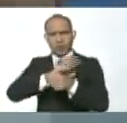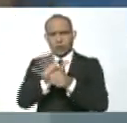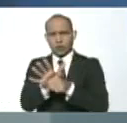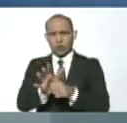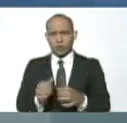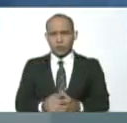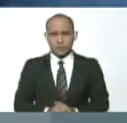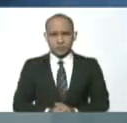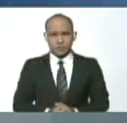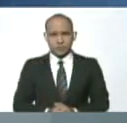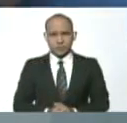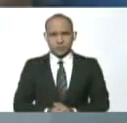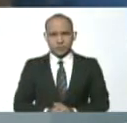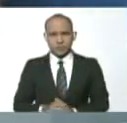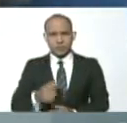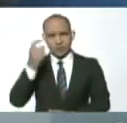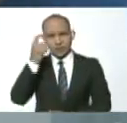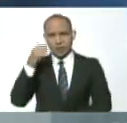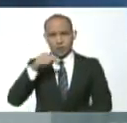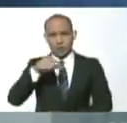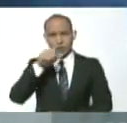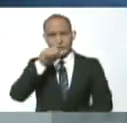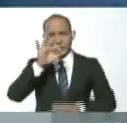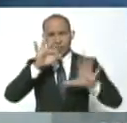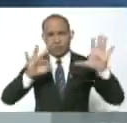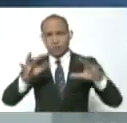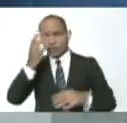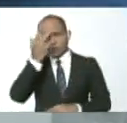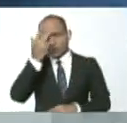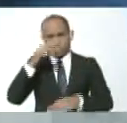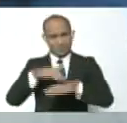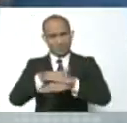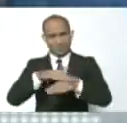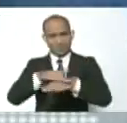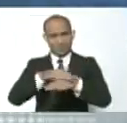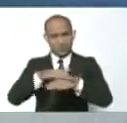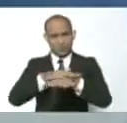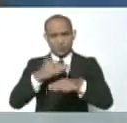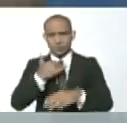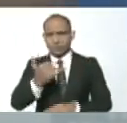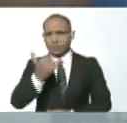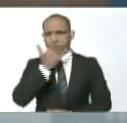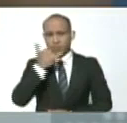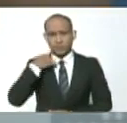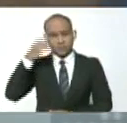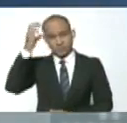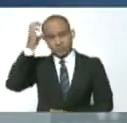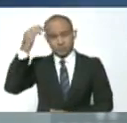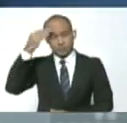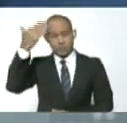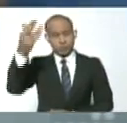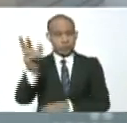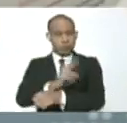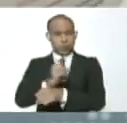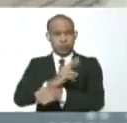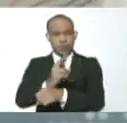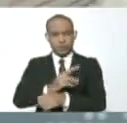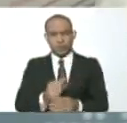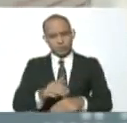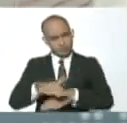18 de febrero corrijo estoy adelantado tengo el cerebro acelerado